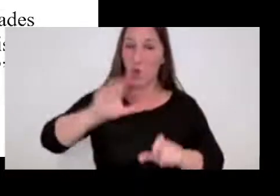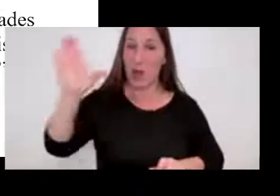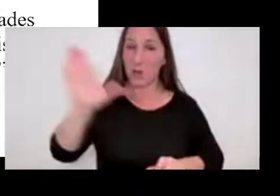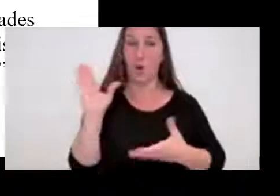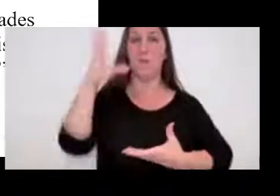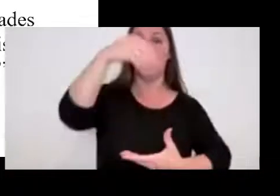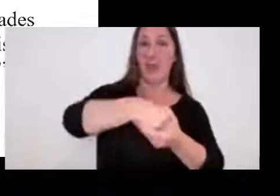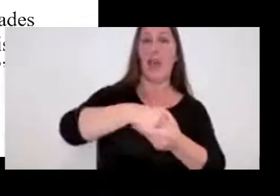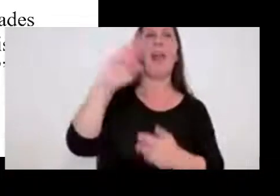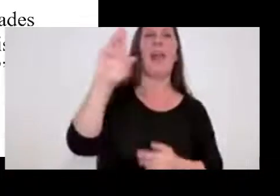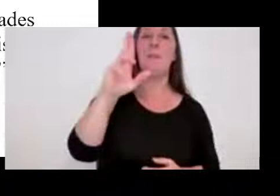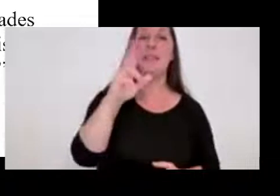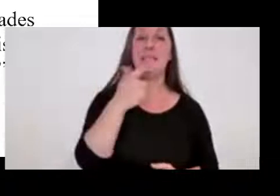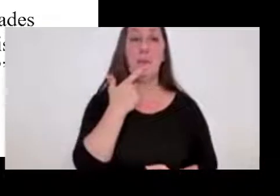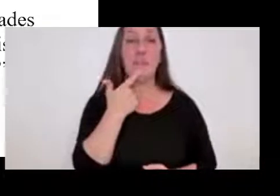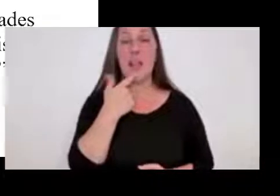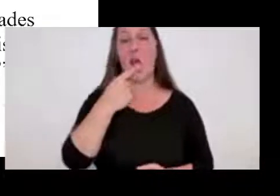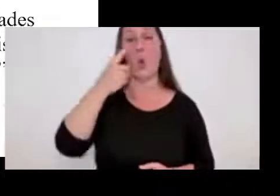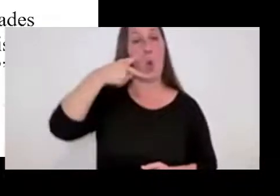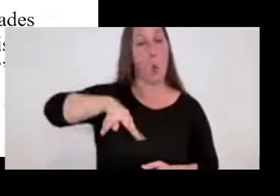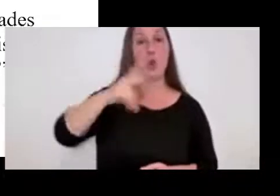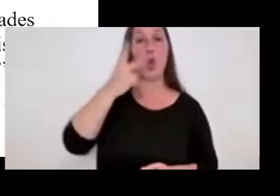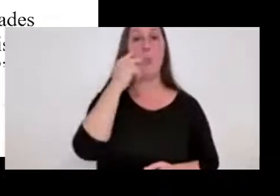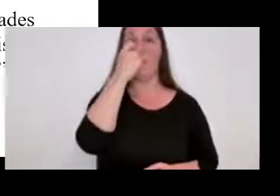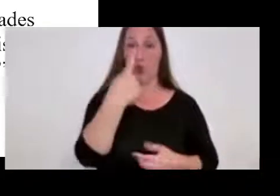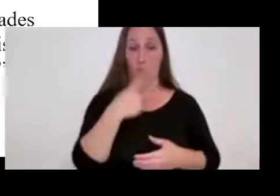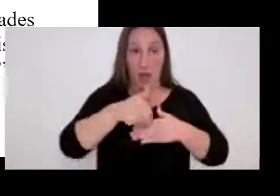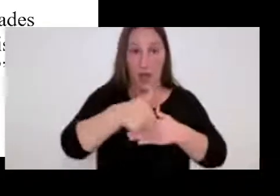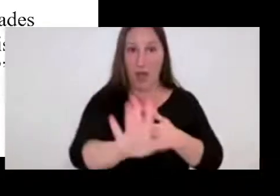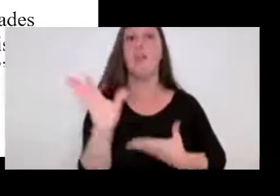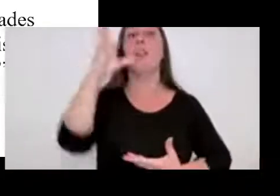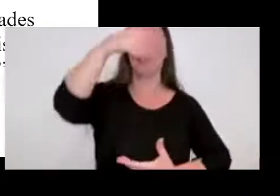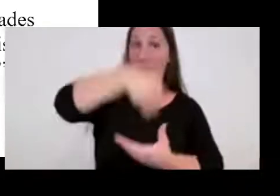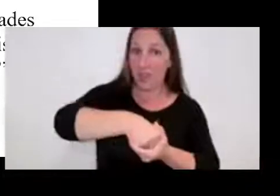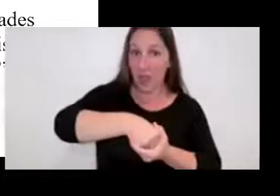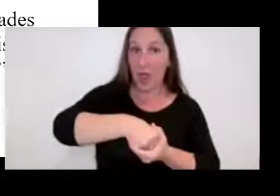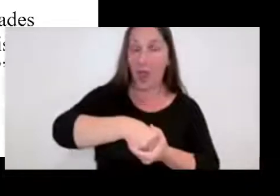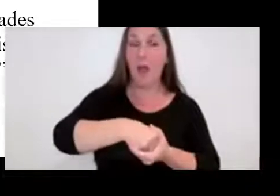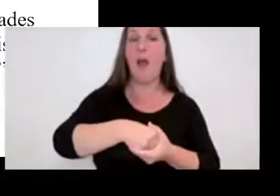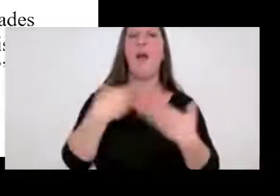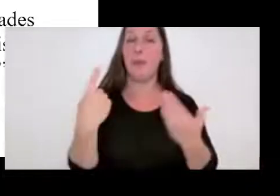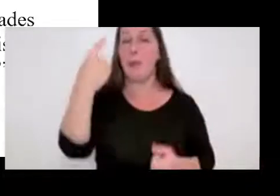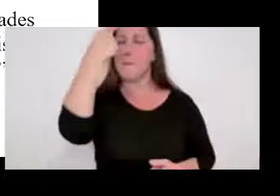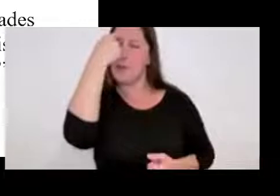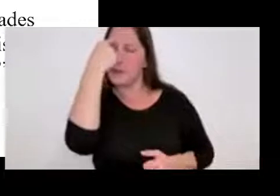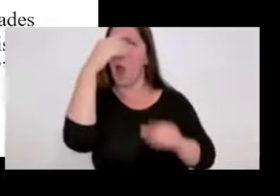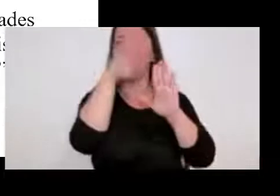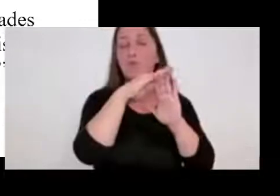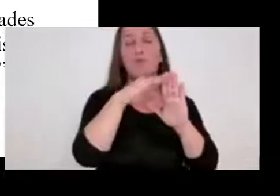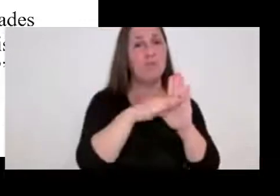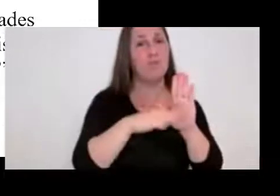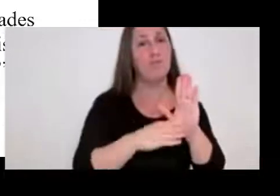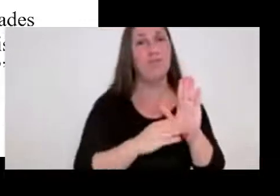simplificado a partir de junio del año 2021, por supuesto, tendrá que considerar los parámetros que sean